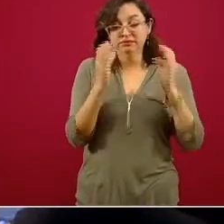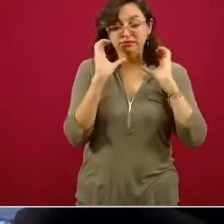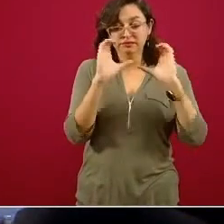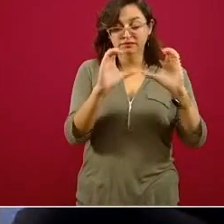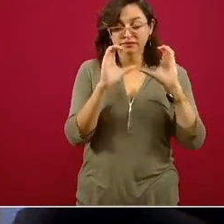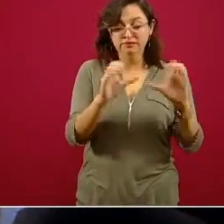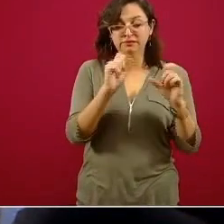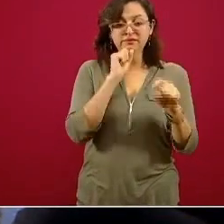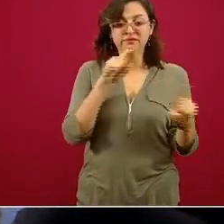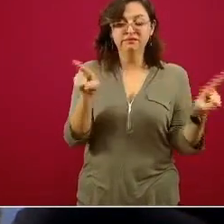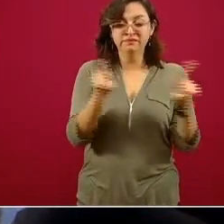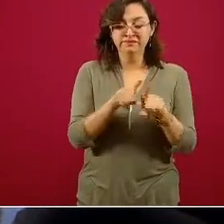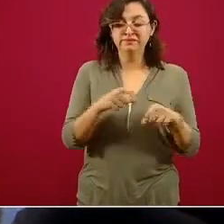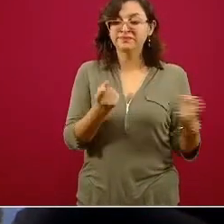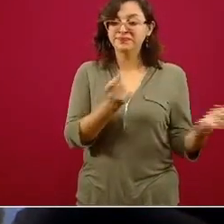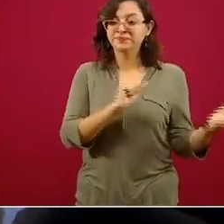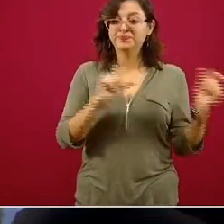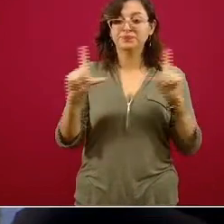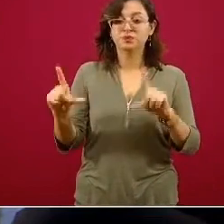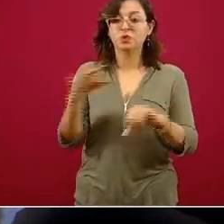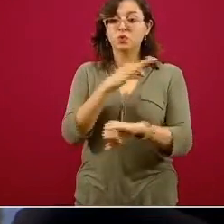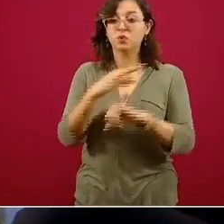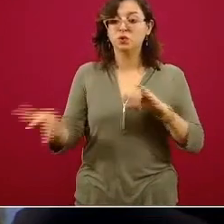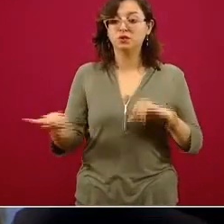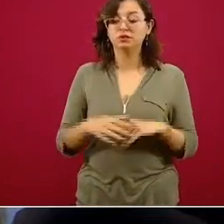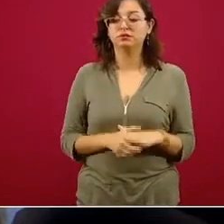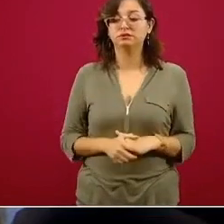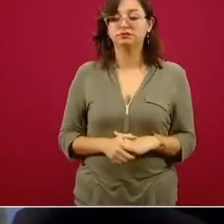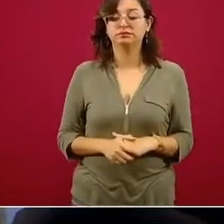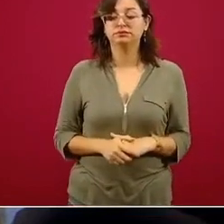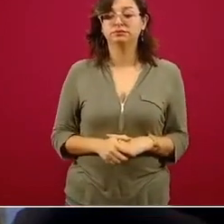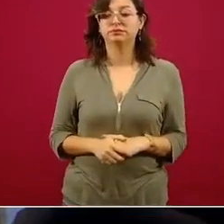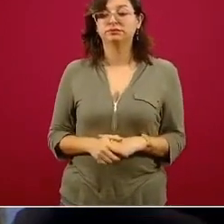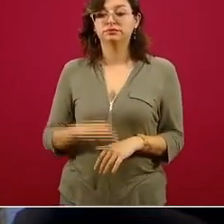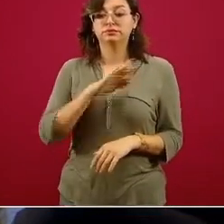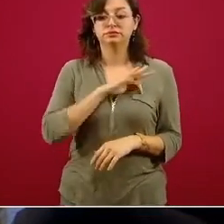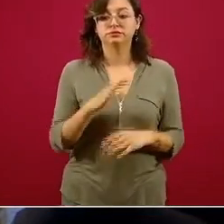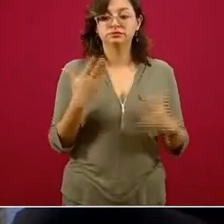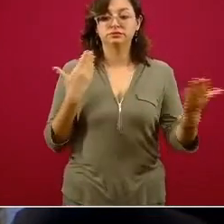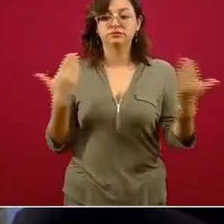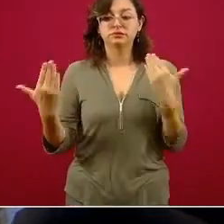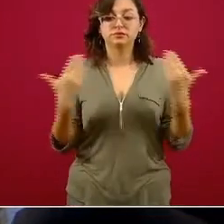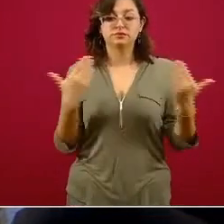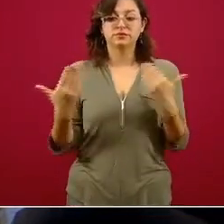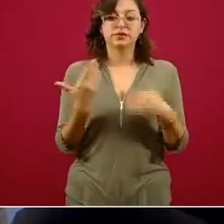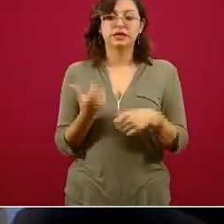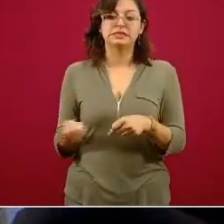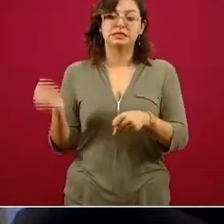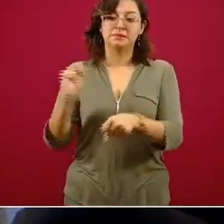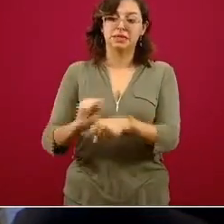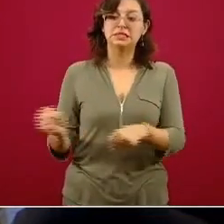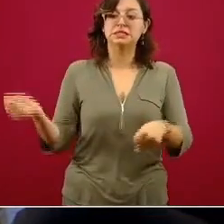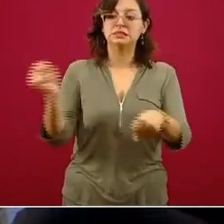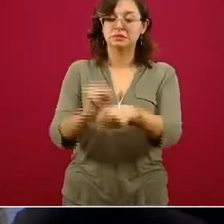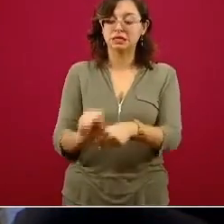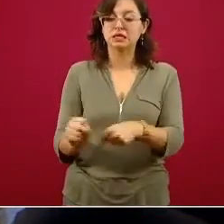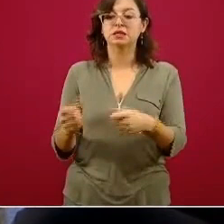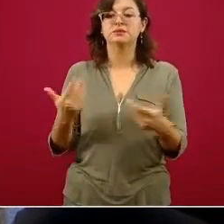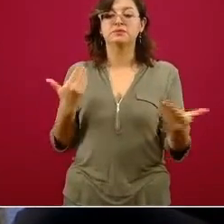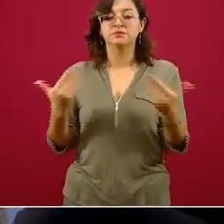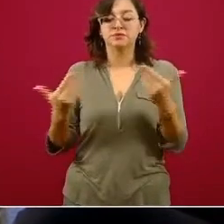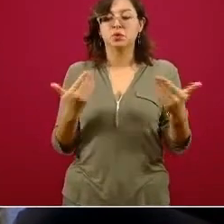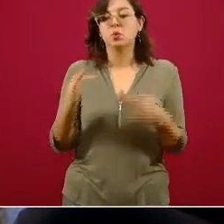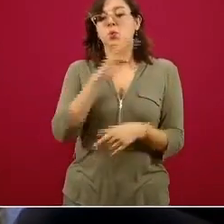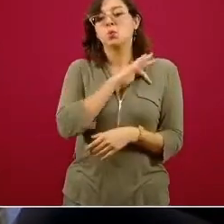hemos mencionado. La siguiente y última, por favor. Es esta comparativa que hacemos cada semana, en donde se